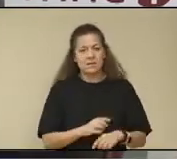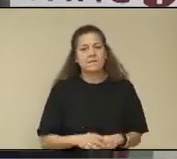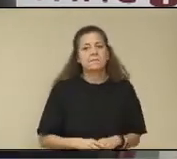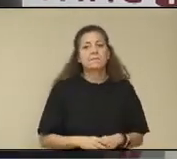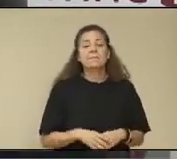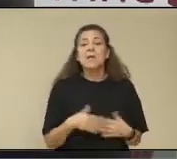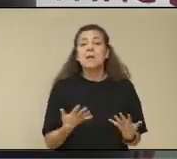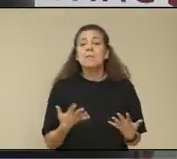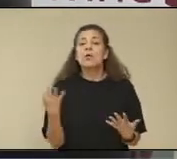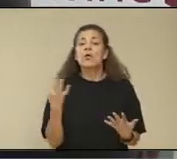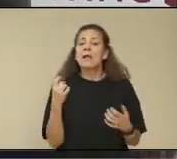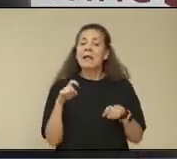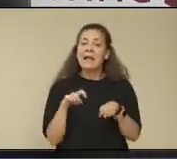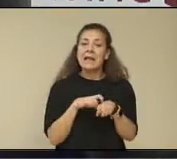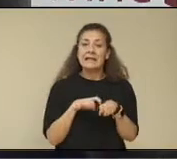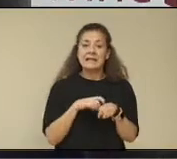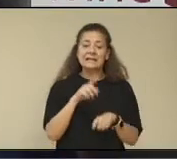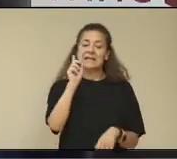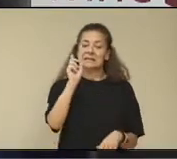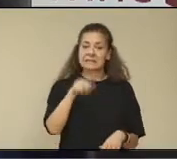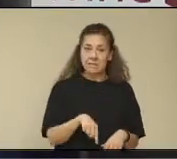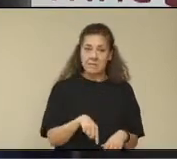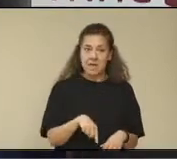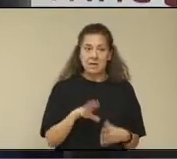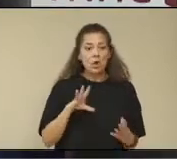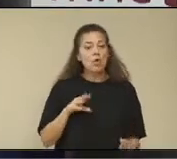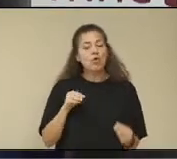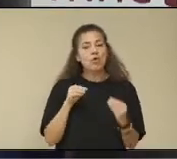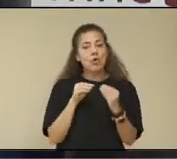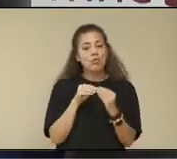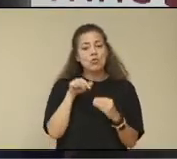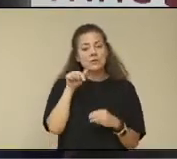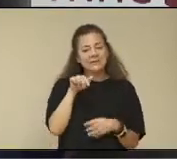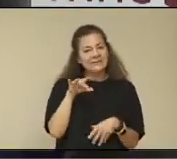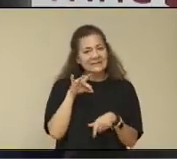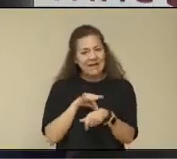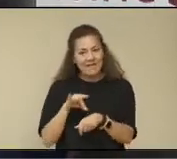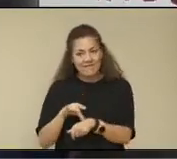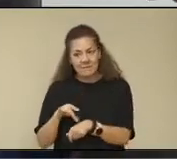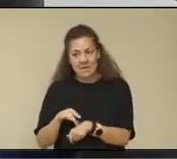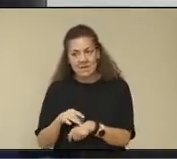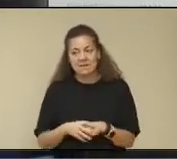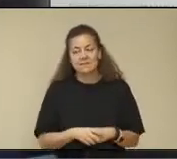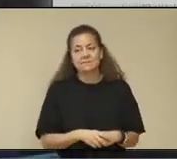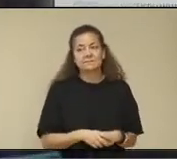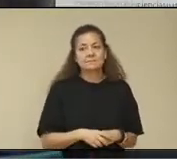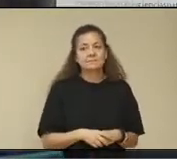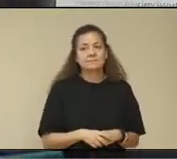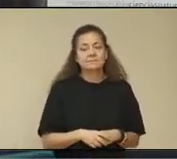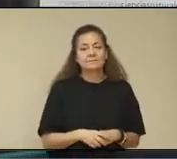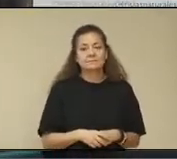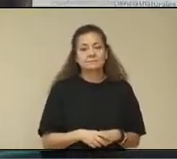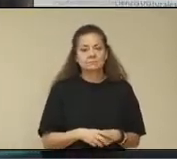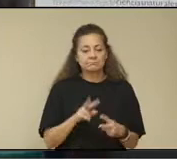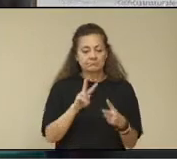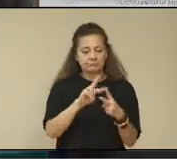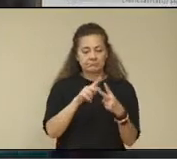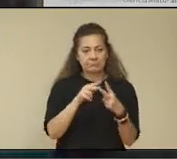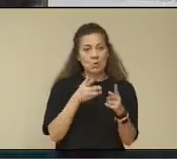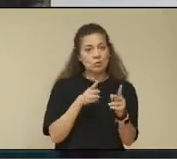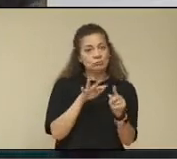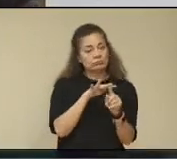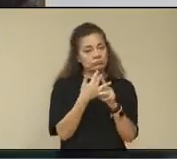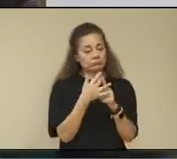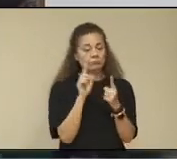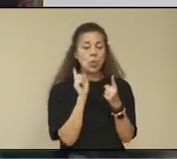Pero ¿qué otras características además son comunes entre estas enfermedades? Pues otras dos circunstancias.